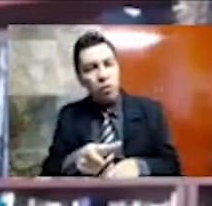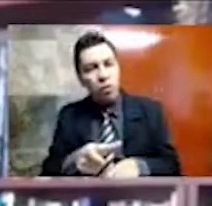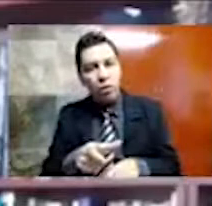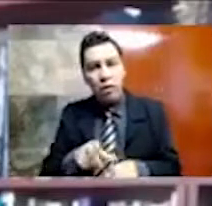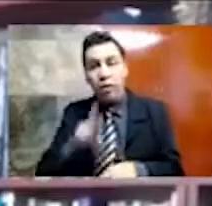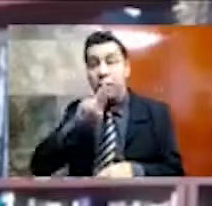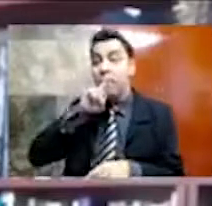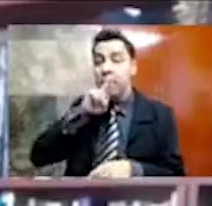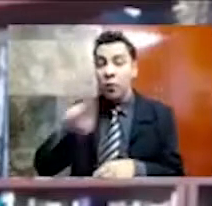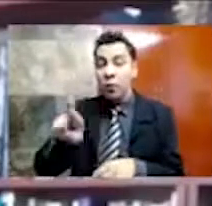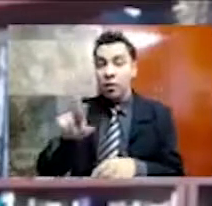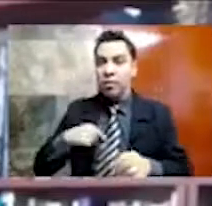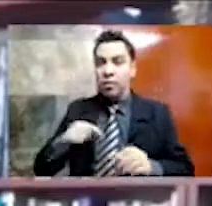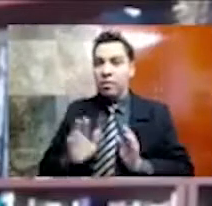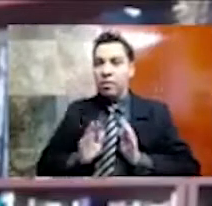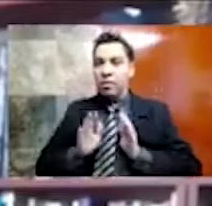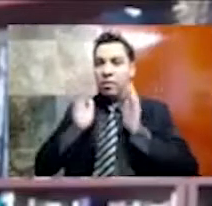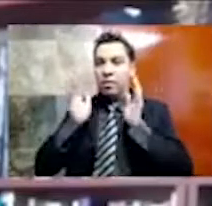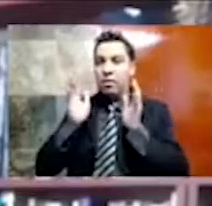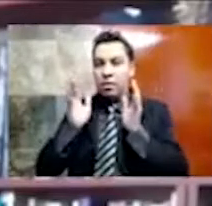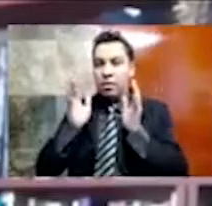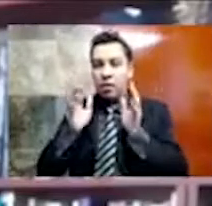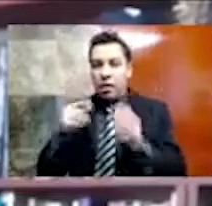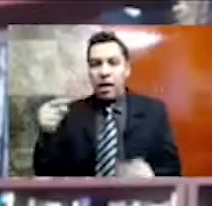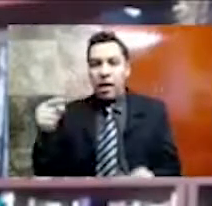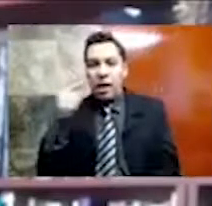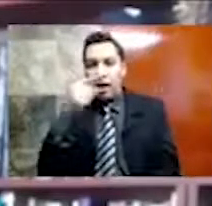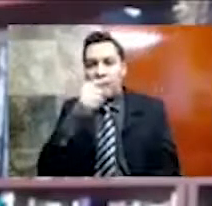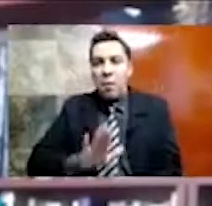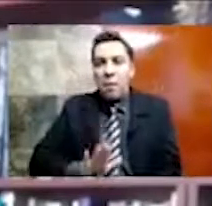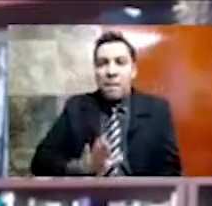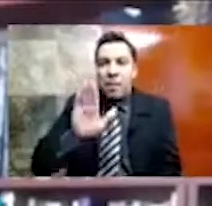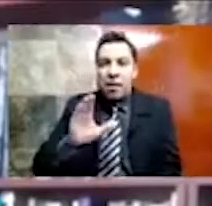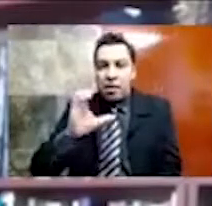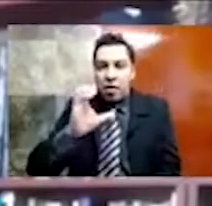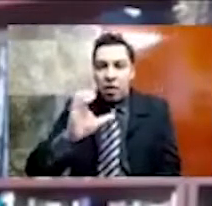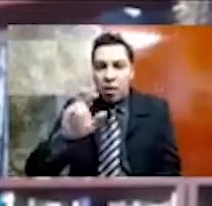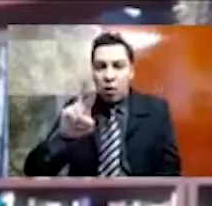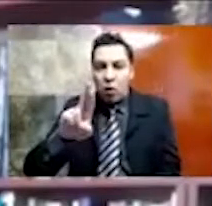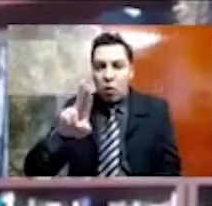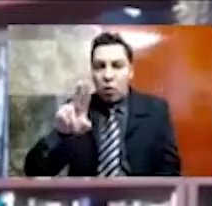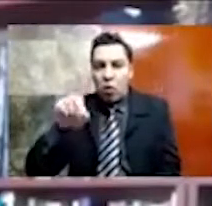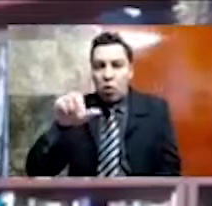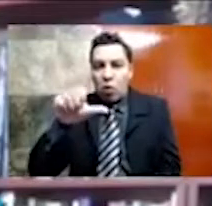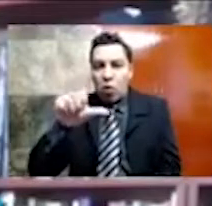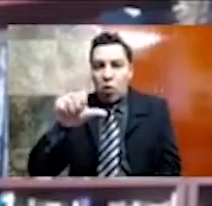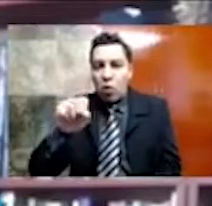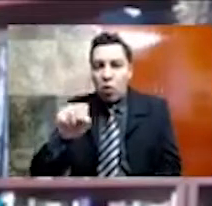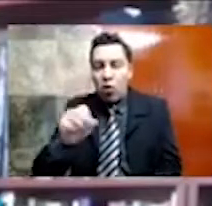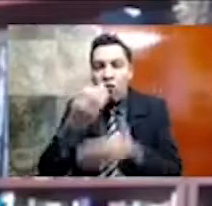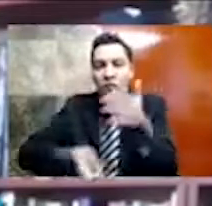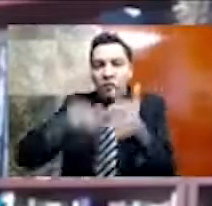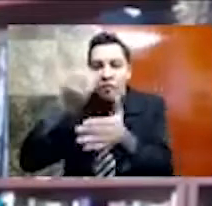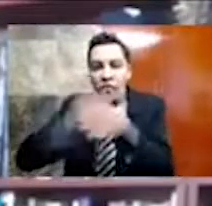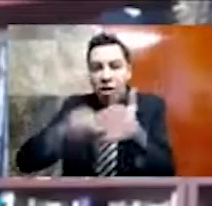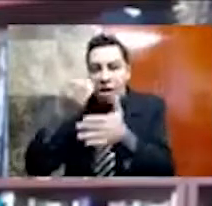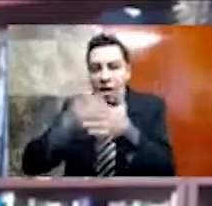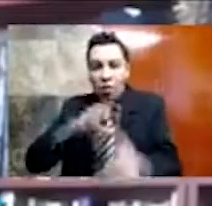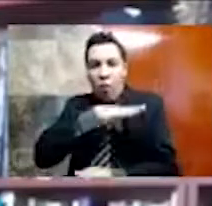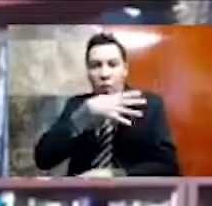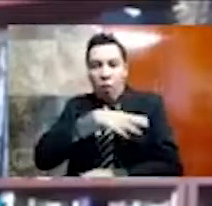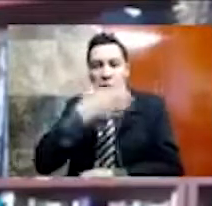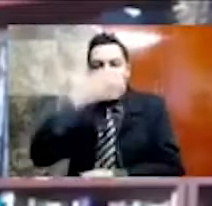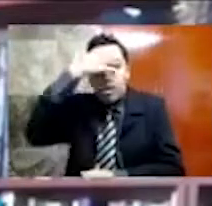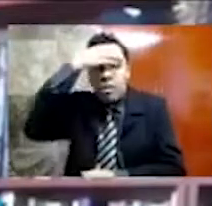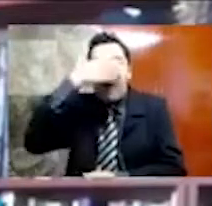fascina. Están crudos, no se cocieron bien. Es decir, son güeros, pues son